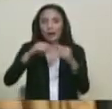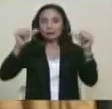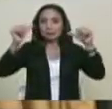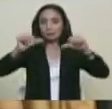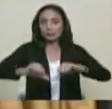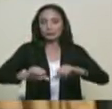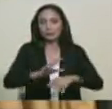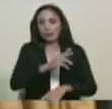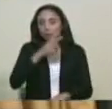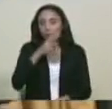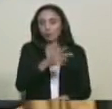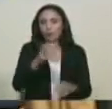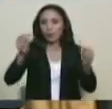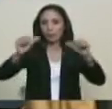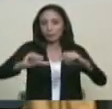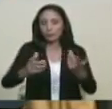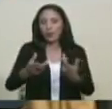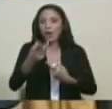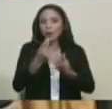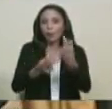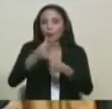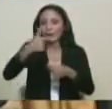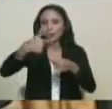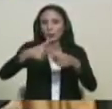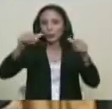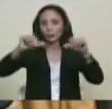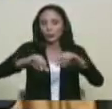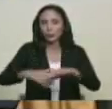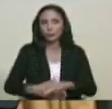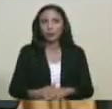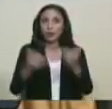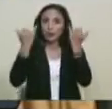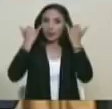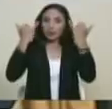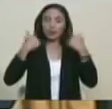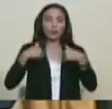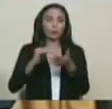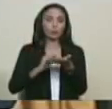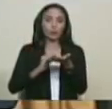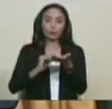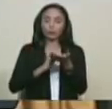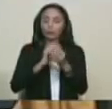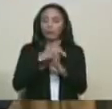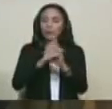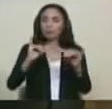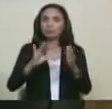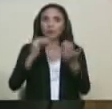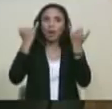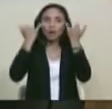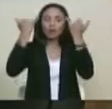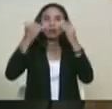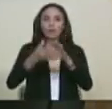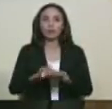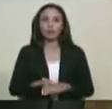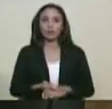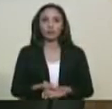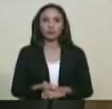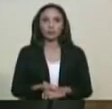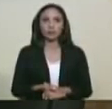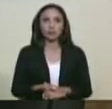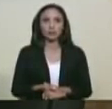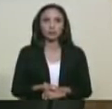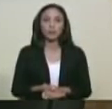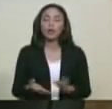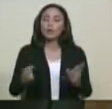daño gigantesco. Y yo ya creé un sistema y aspiro